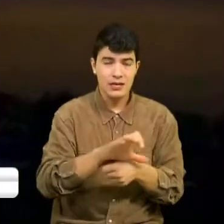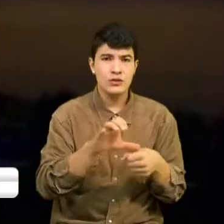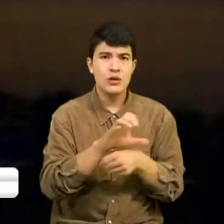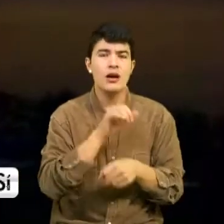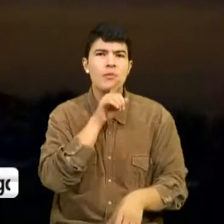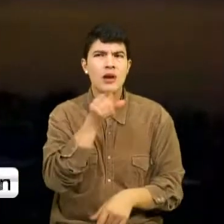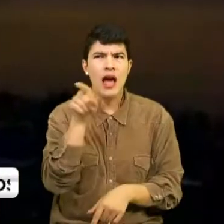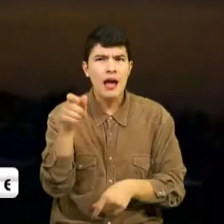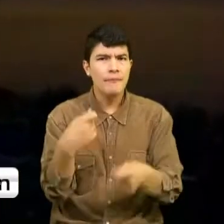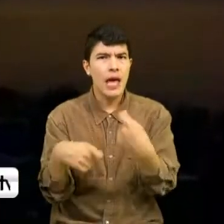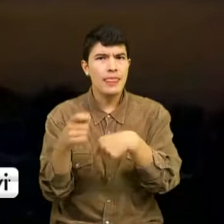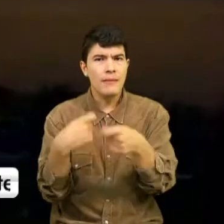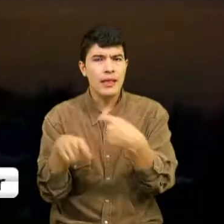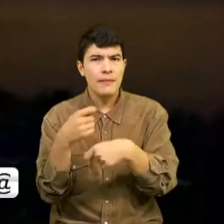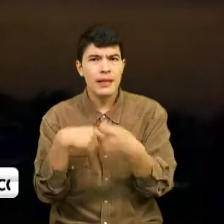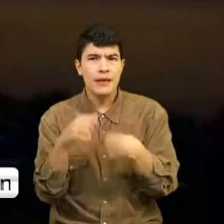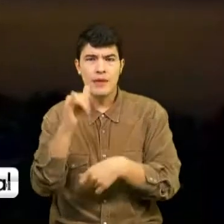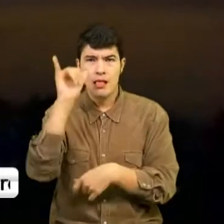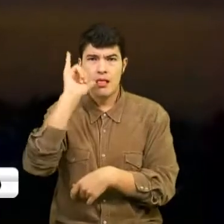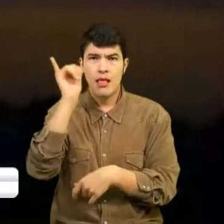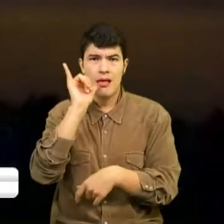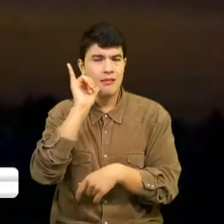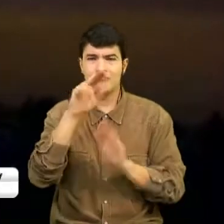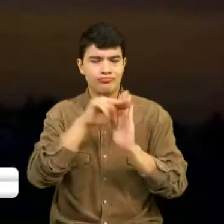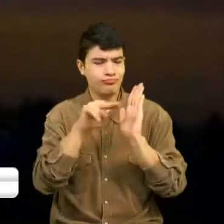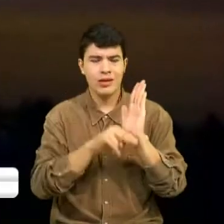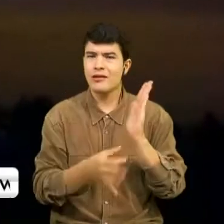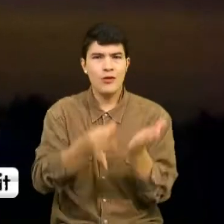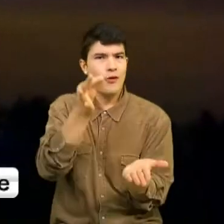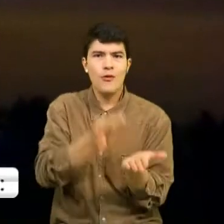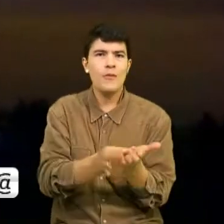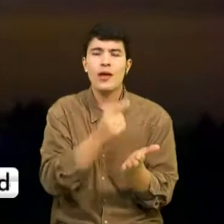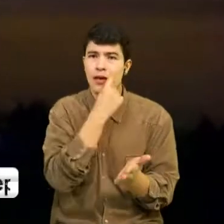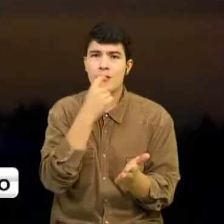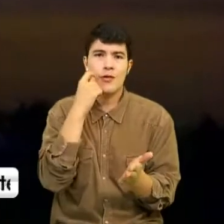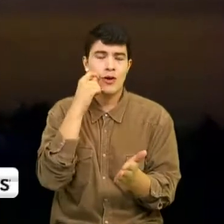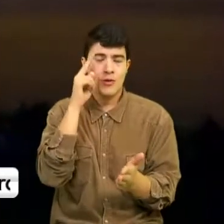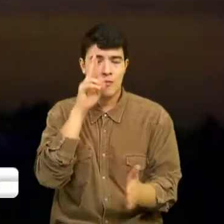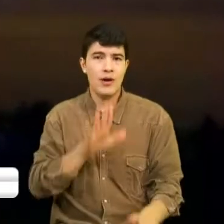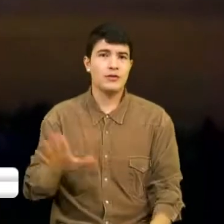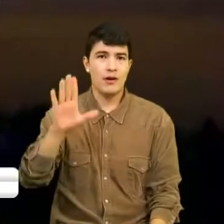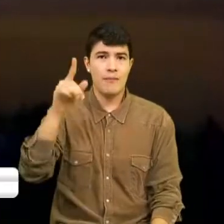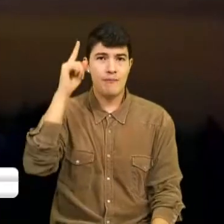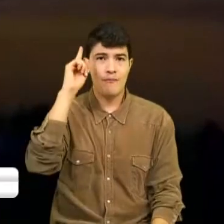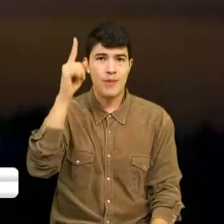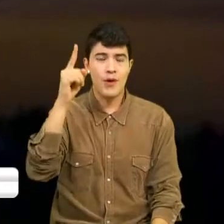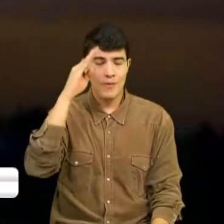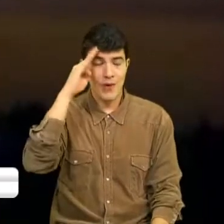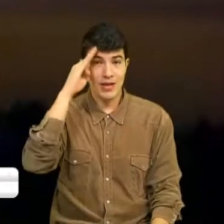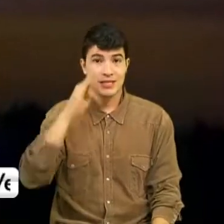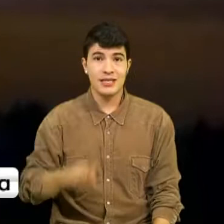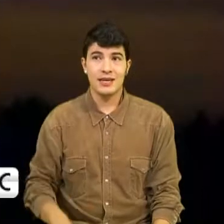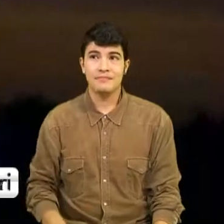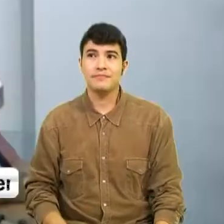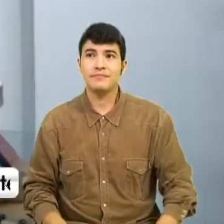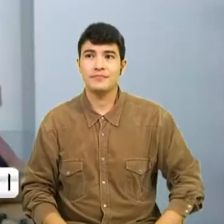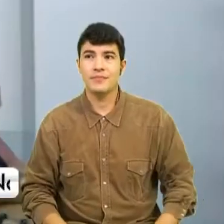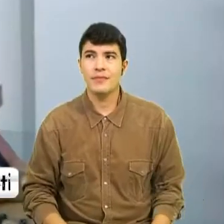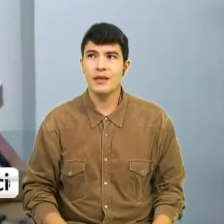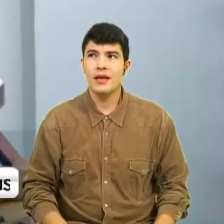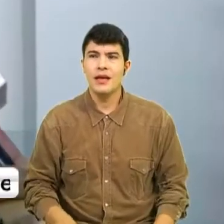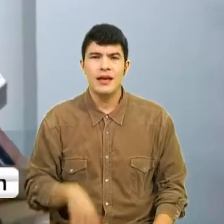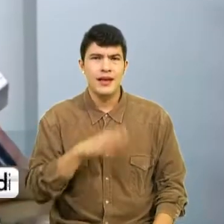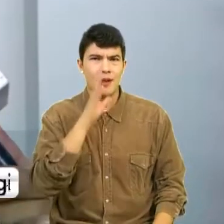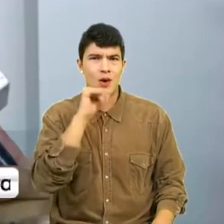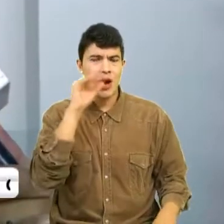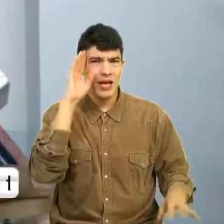vende licor violando las normas y el código de policías en la carrera 33 y en la calle 52 y no hay coherencia